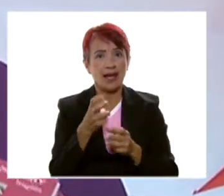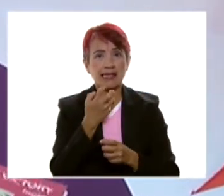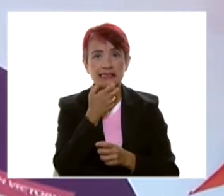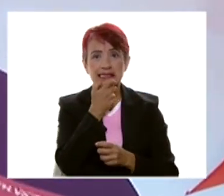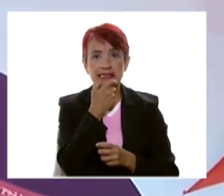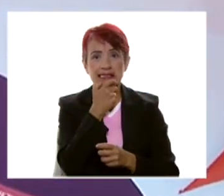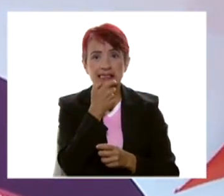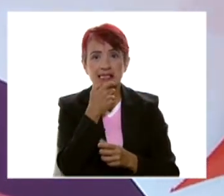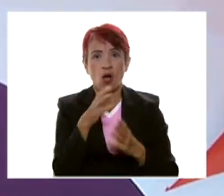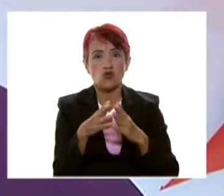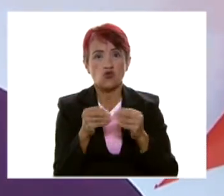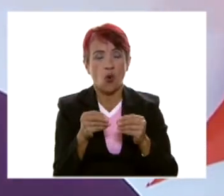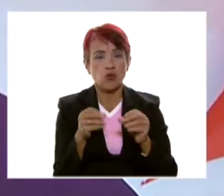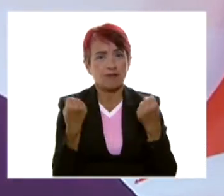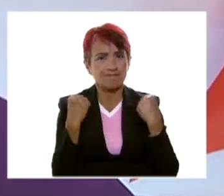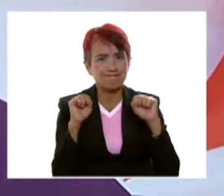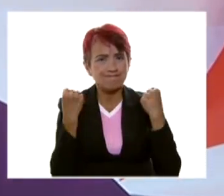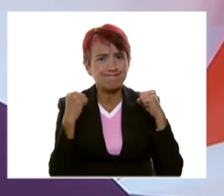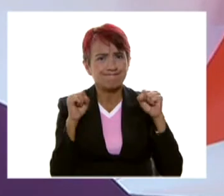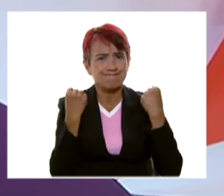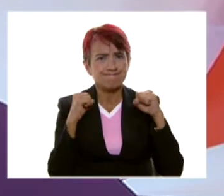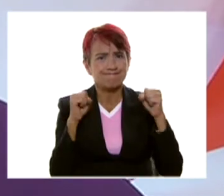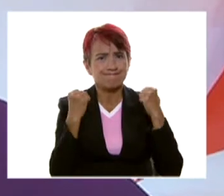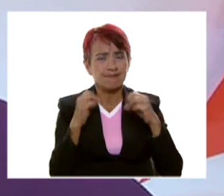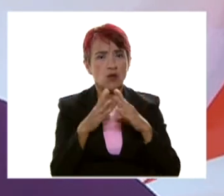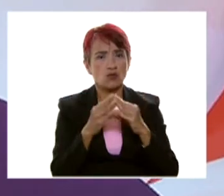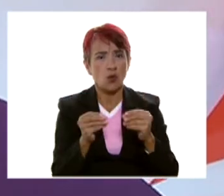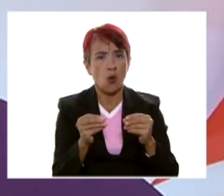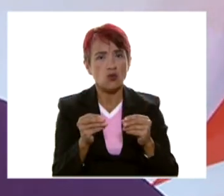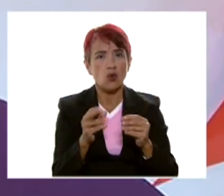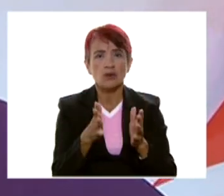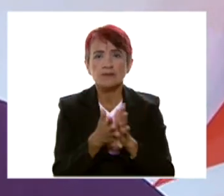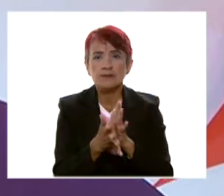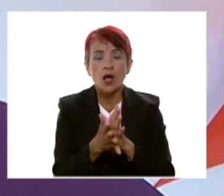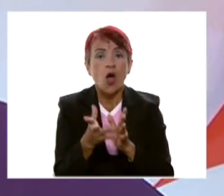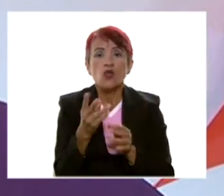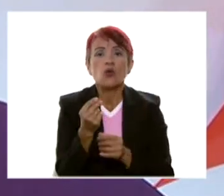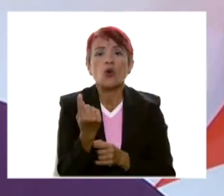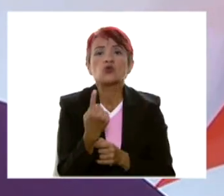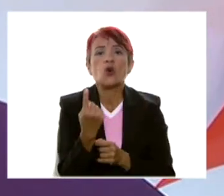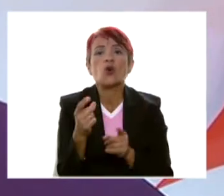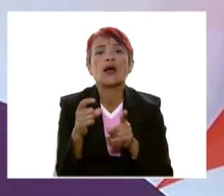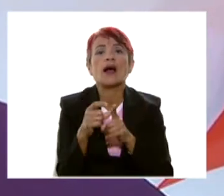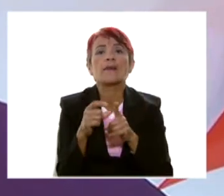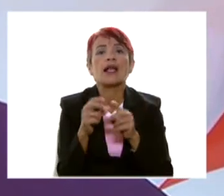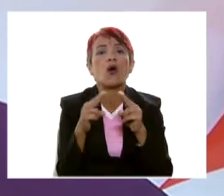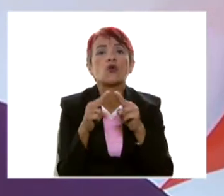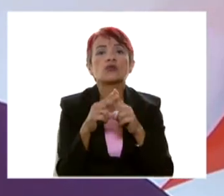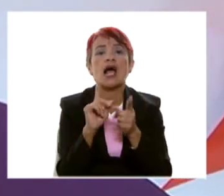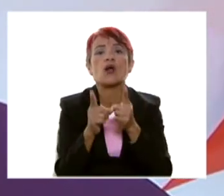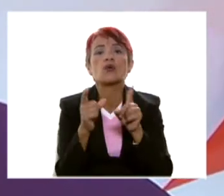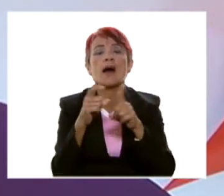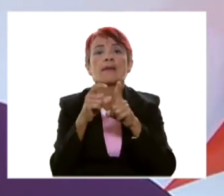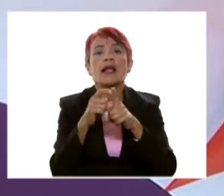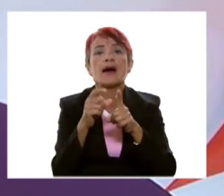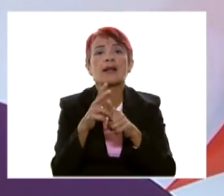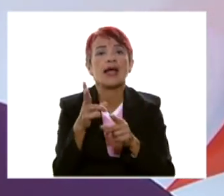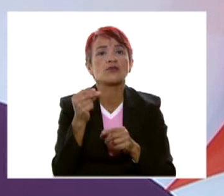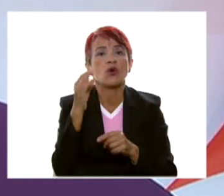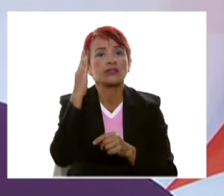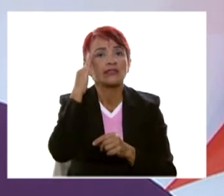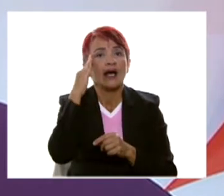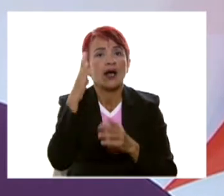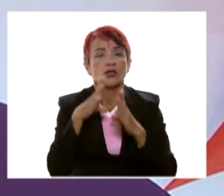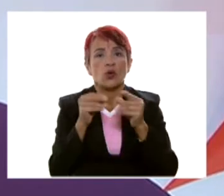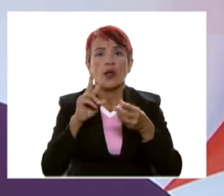más importante de todo es practicar. Practicar, no se queden solamente con conocer algunas palabras y no usarlas. Cambien